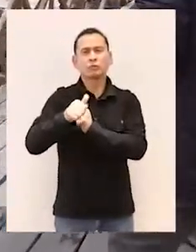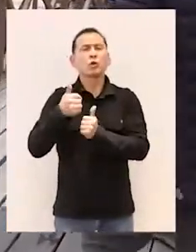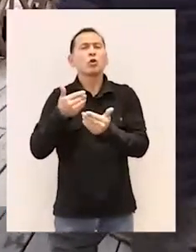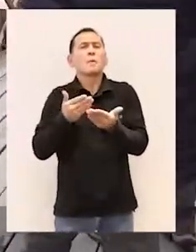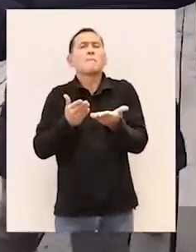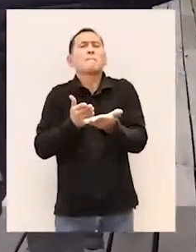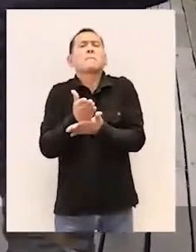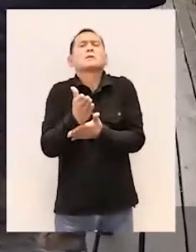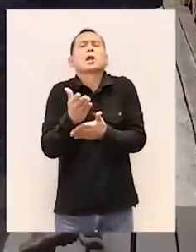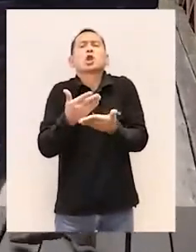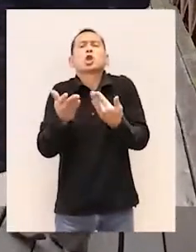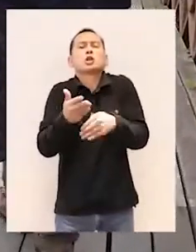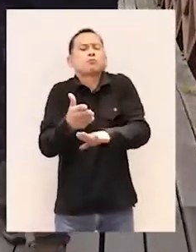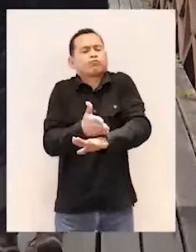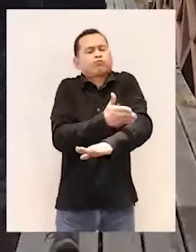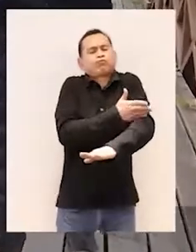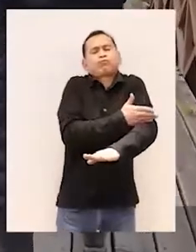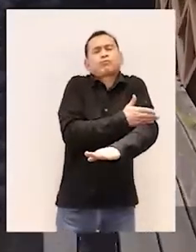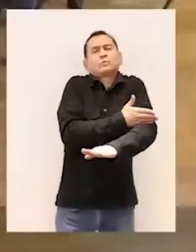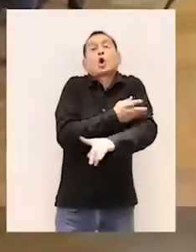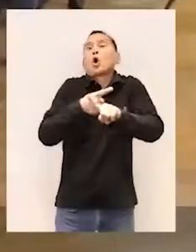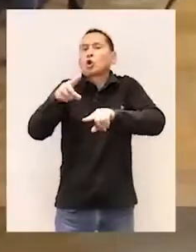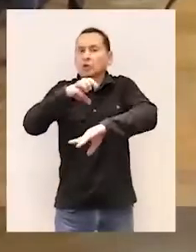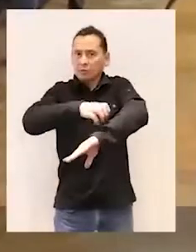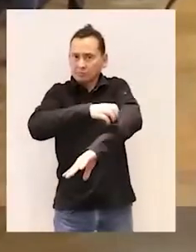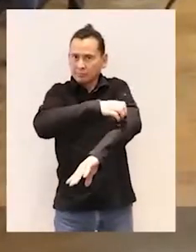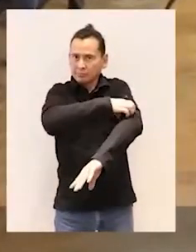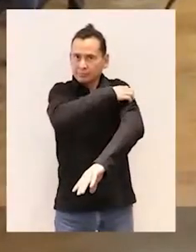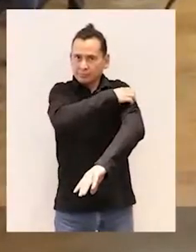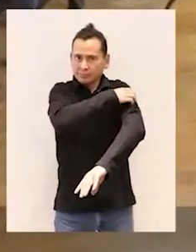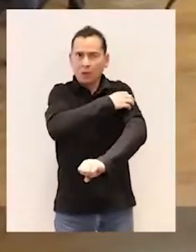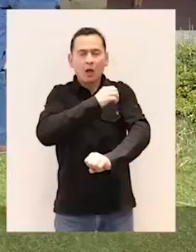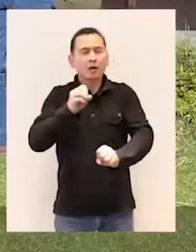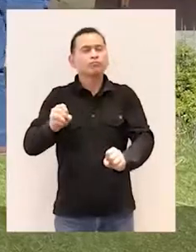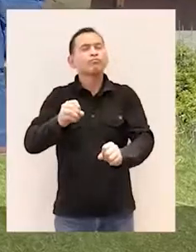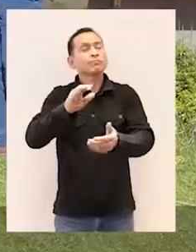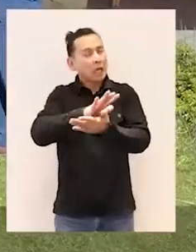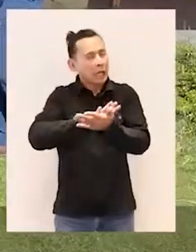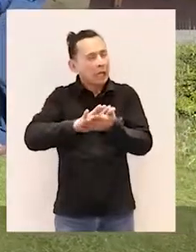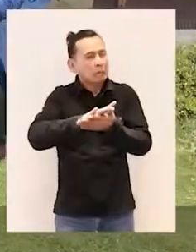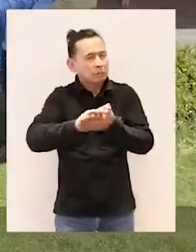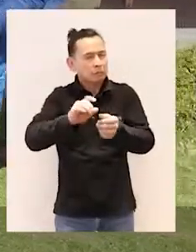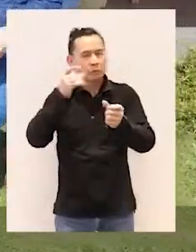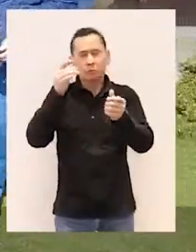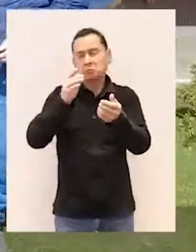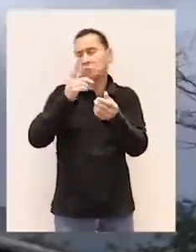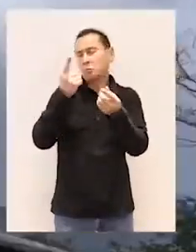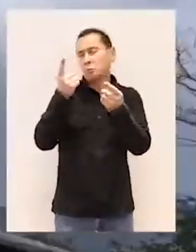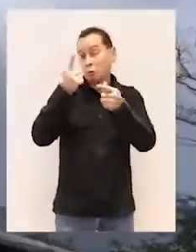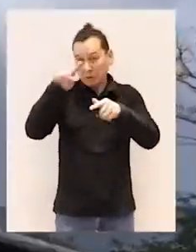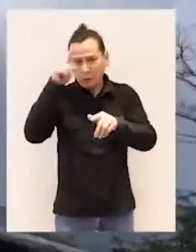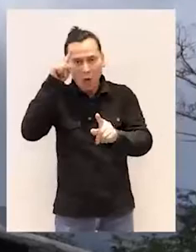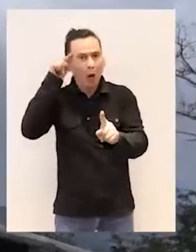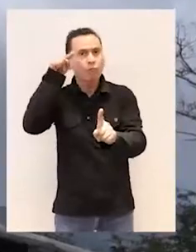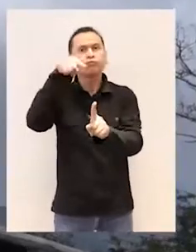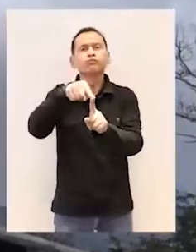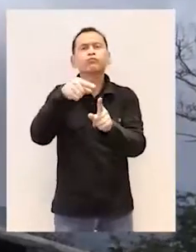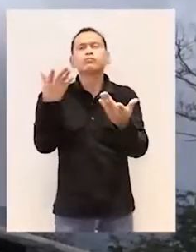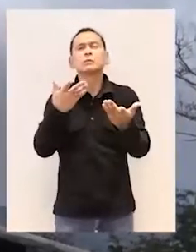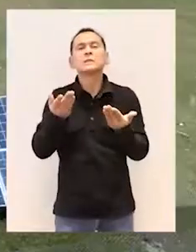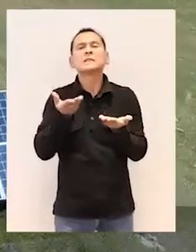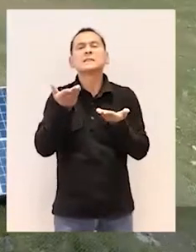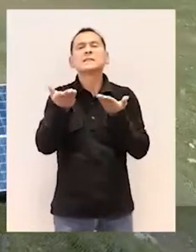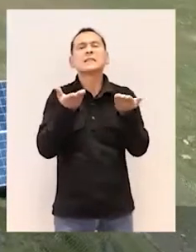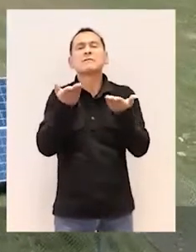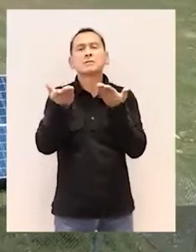desafíos comienzan mucho más atrás que el de otras regiones del país. Y un claro ejemplo de ello es que aún estamos con la meta de proveer